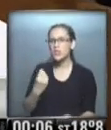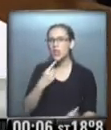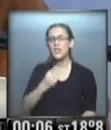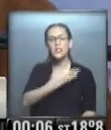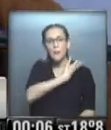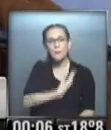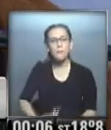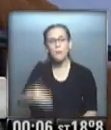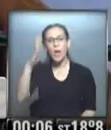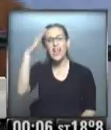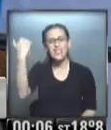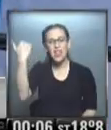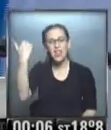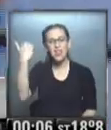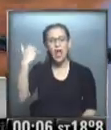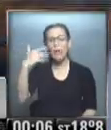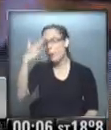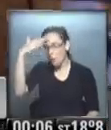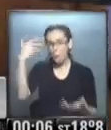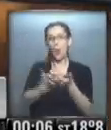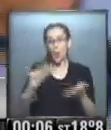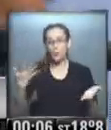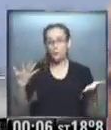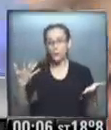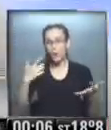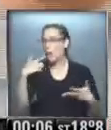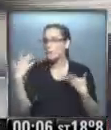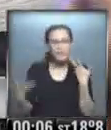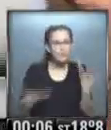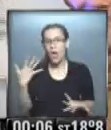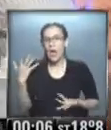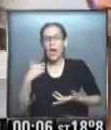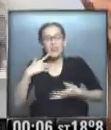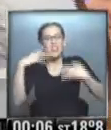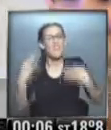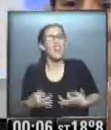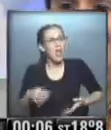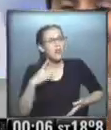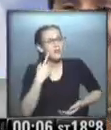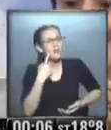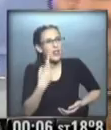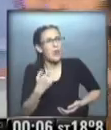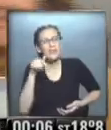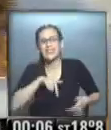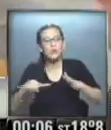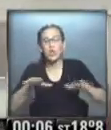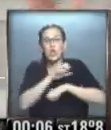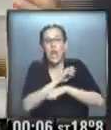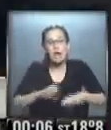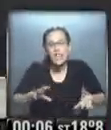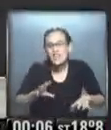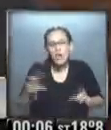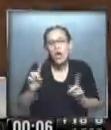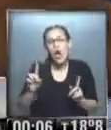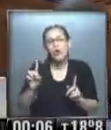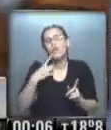se golpeó con la realidad. Y que su enfermedad marca la desnudez del gobierno. Dijo Julio Bárbaro textualmente,